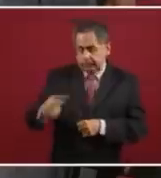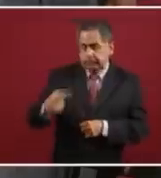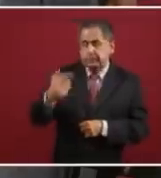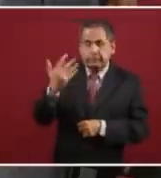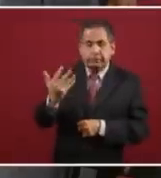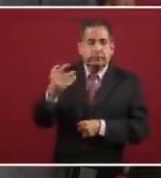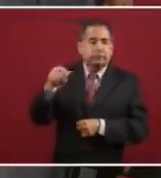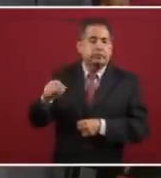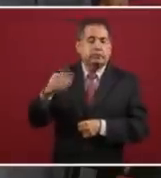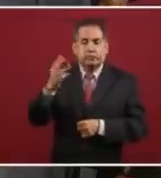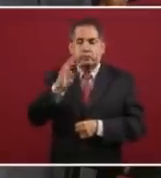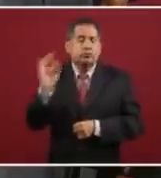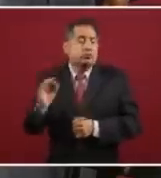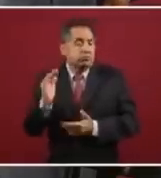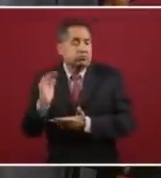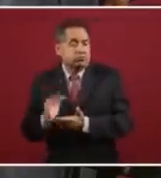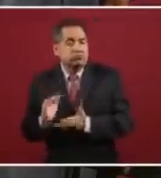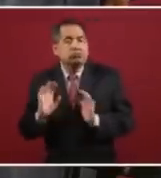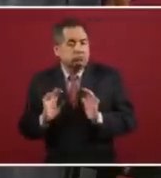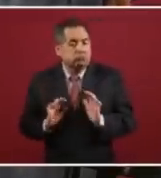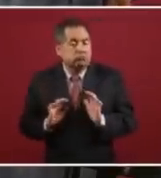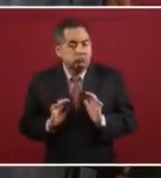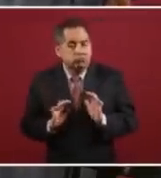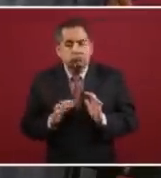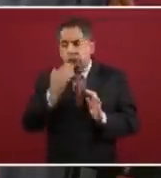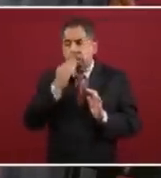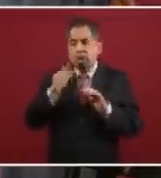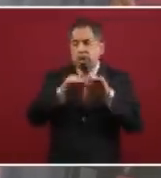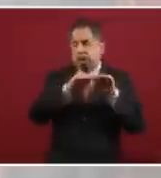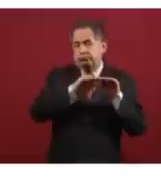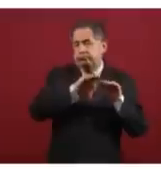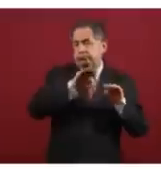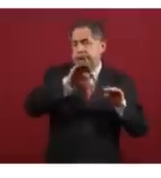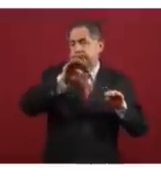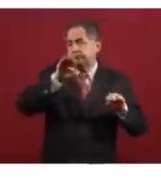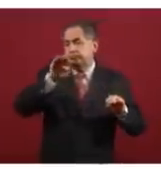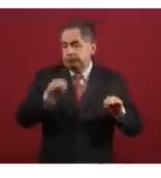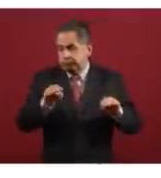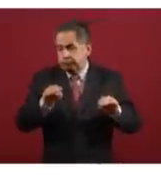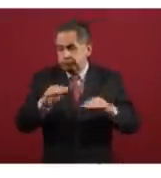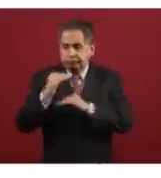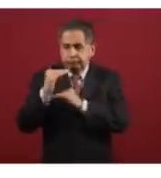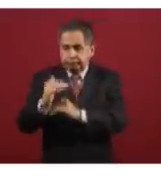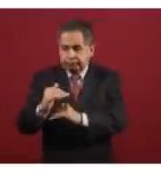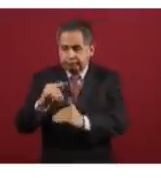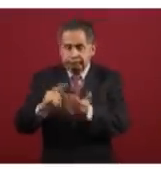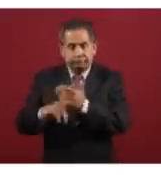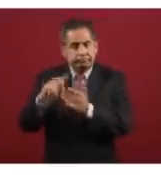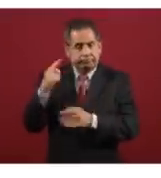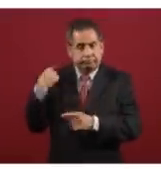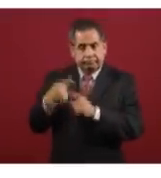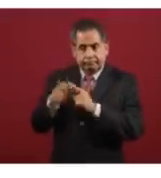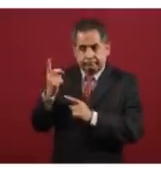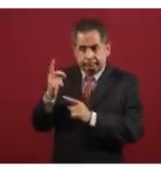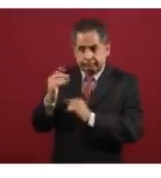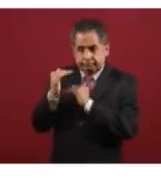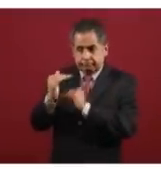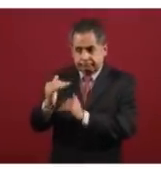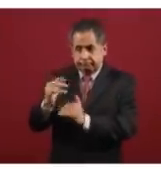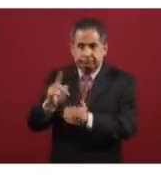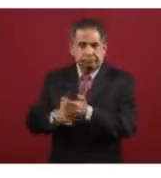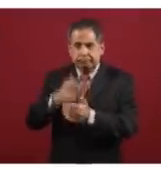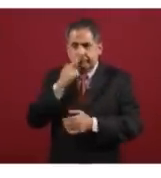5.3%, nuevamente con un punto de inflexión a partir de diciembre. Aquí la gráfica,